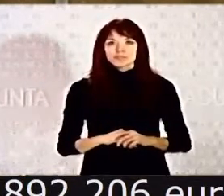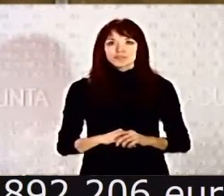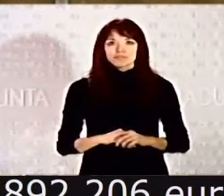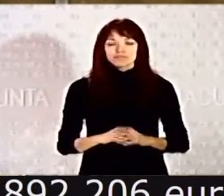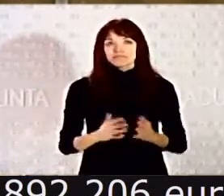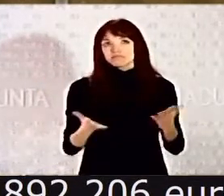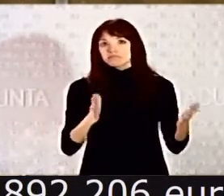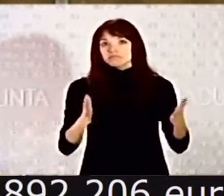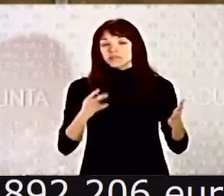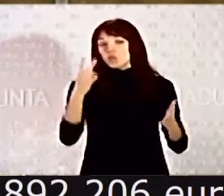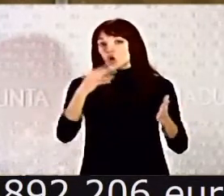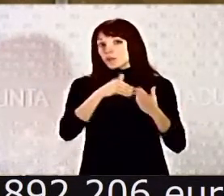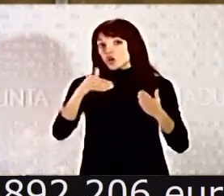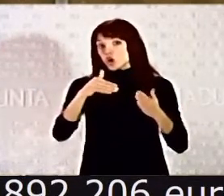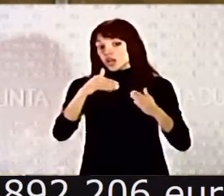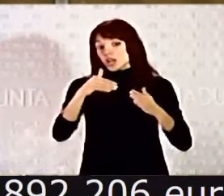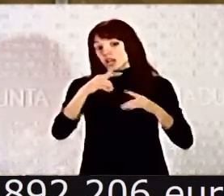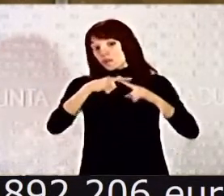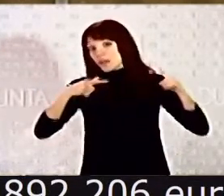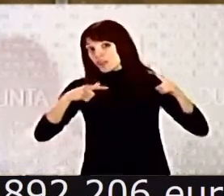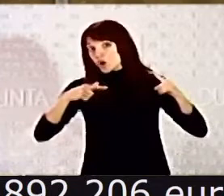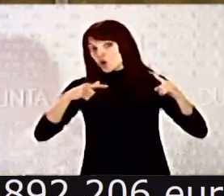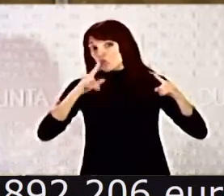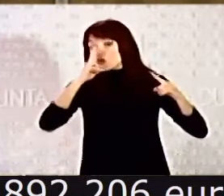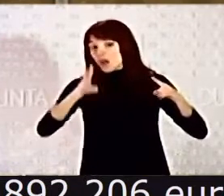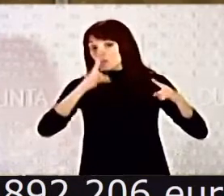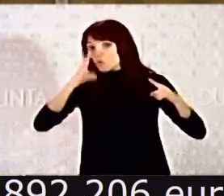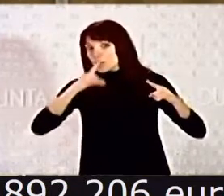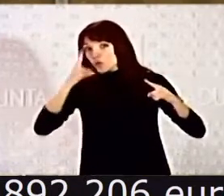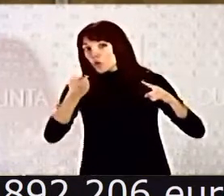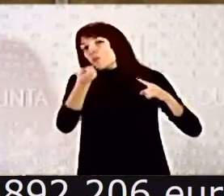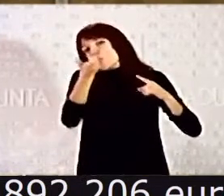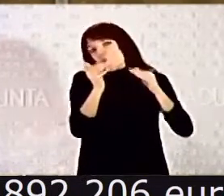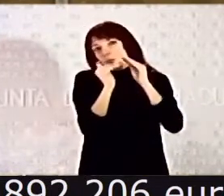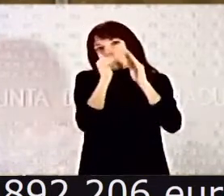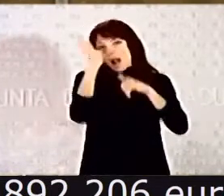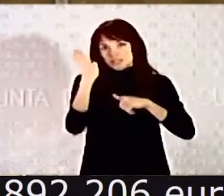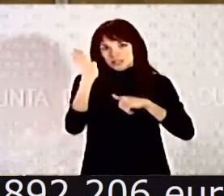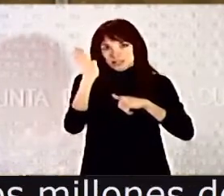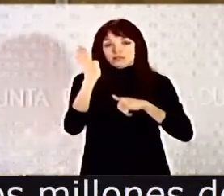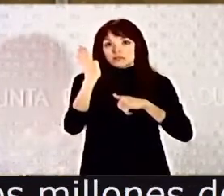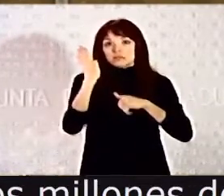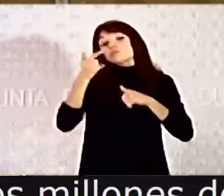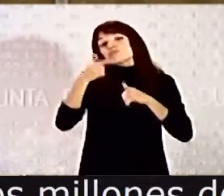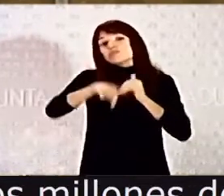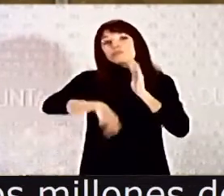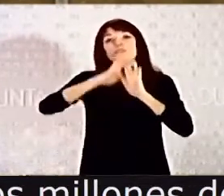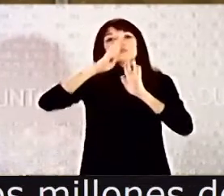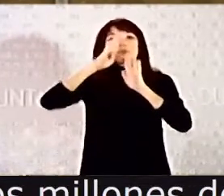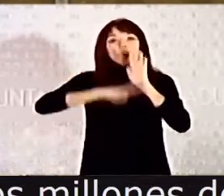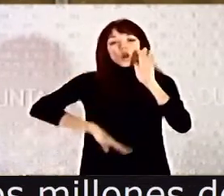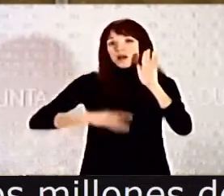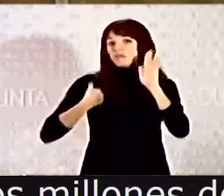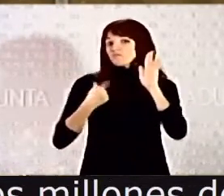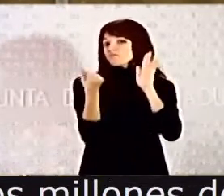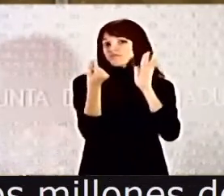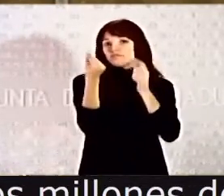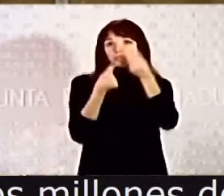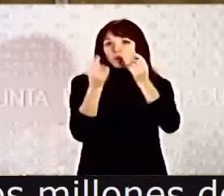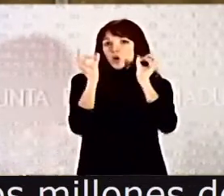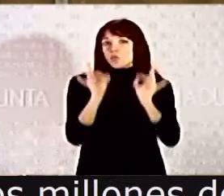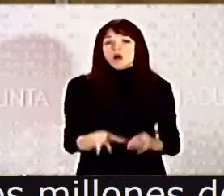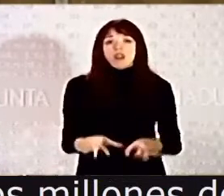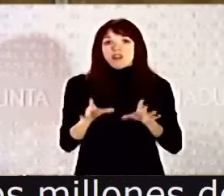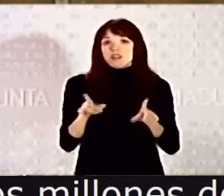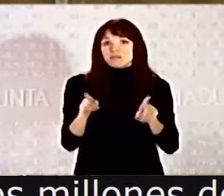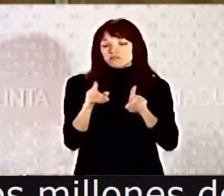Poco más de 2 millones de euros por cada anualidad. De todas formas, estos son programas que prácticamente tienen el mismo presupuesto que en la anualidad